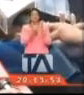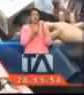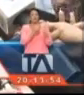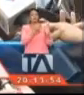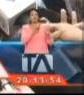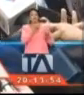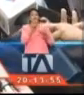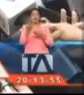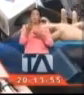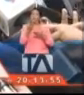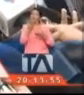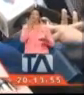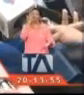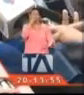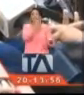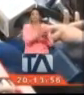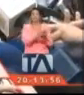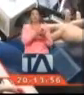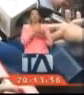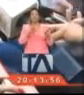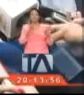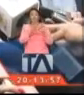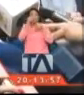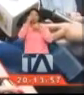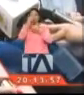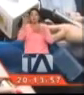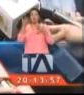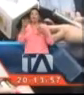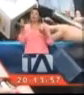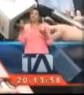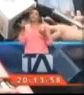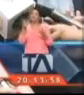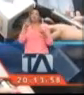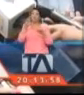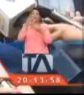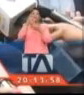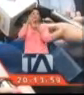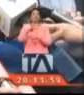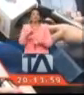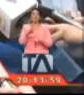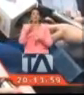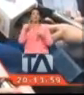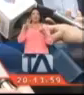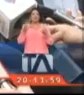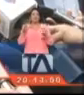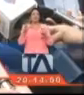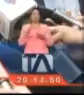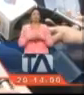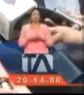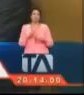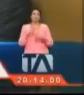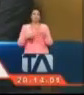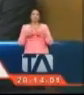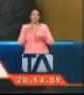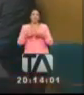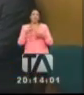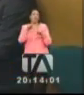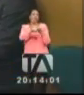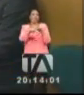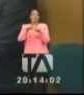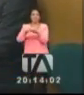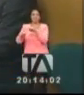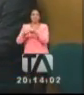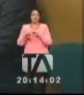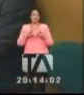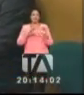por el superintendente, que se declare la violación a derechos constitucionales y se ordene la reparación integral por estos daños. Además, entre